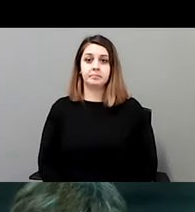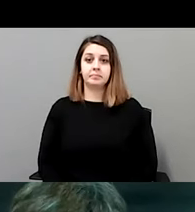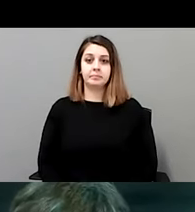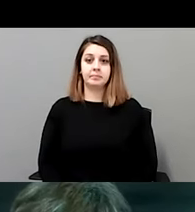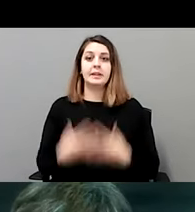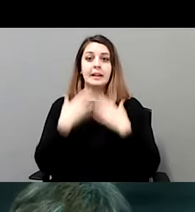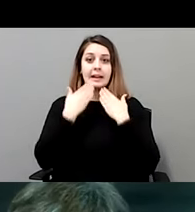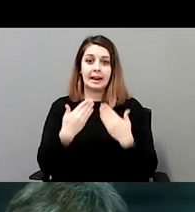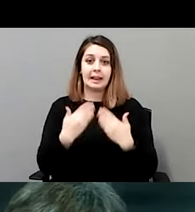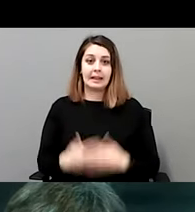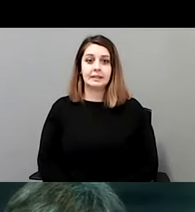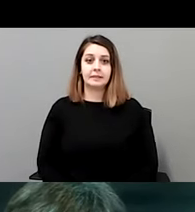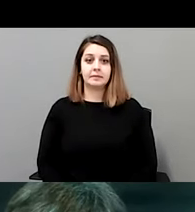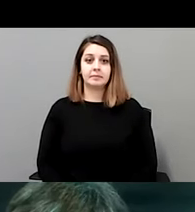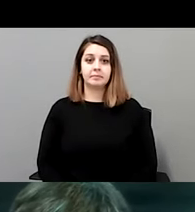Gracias.